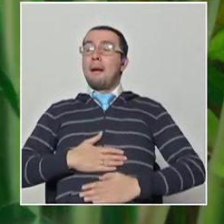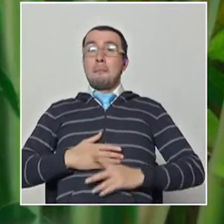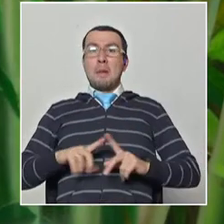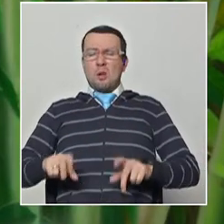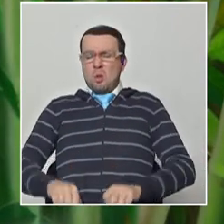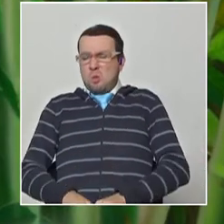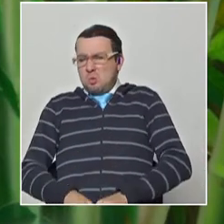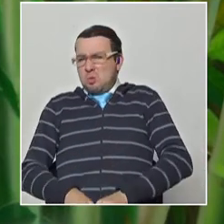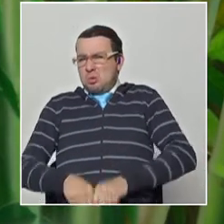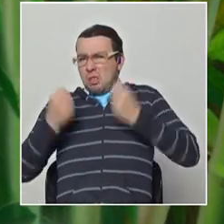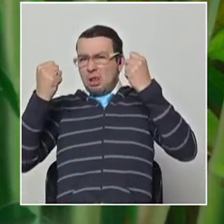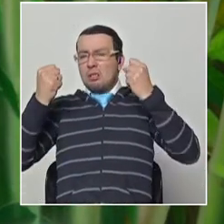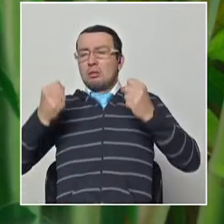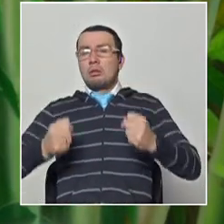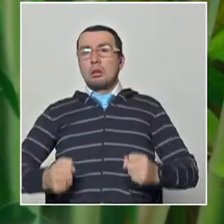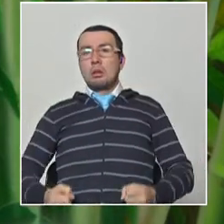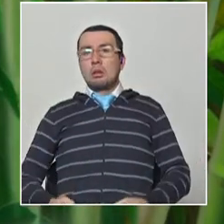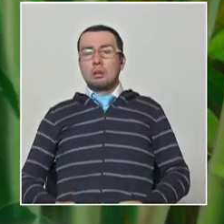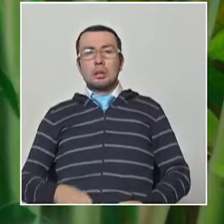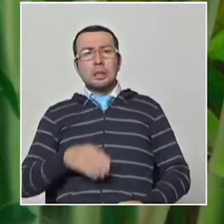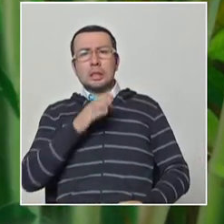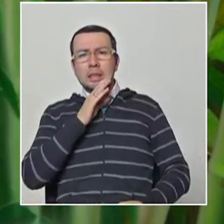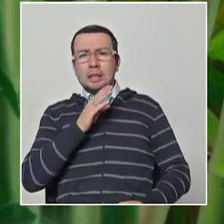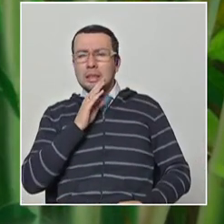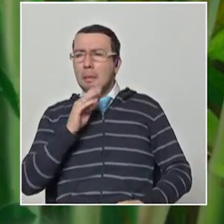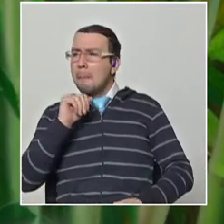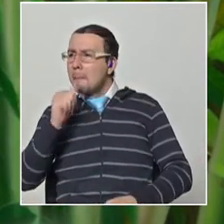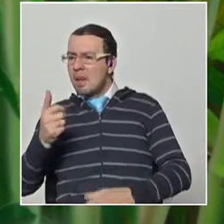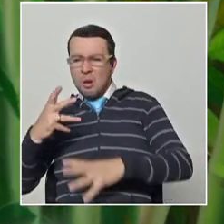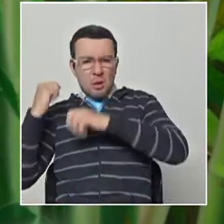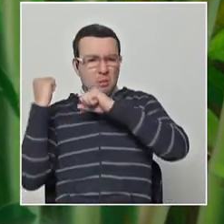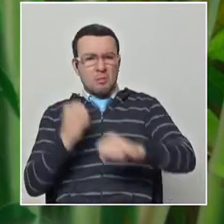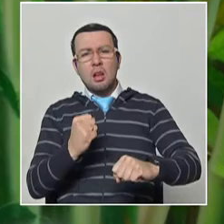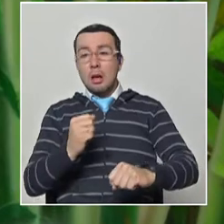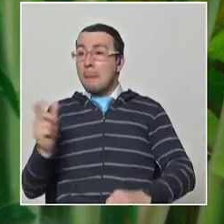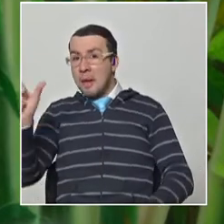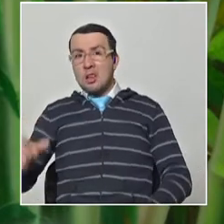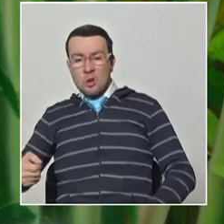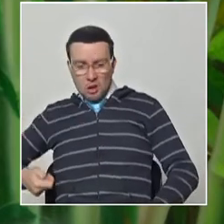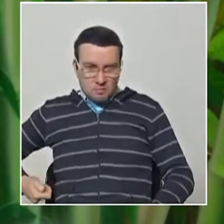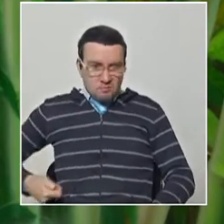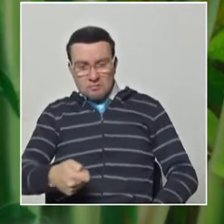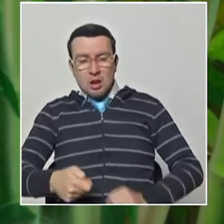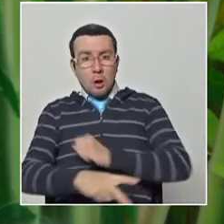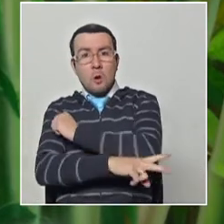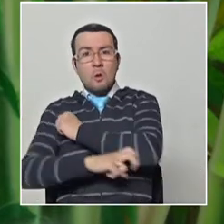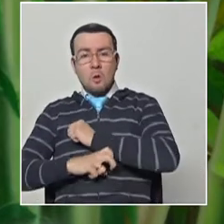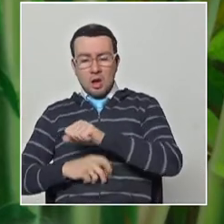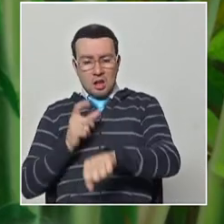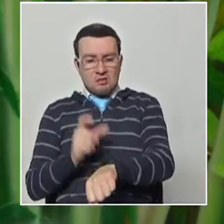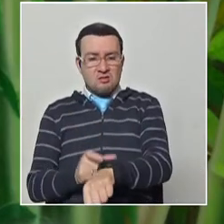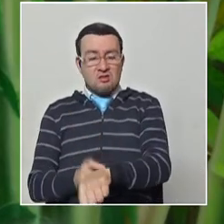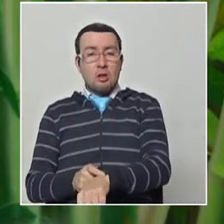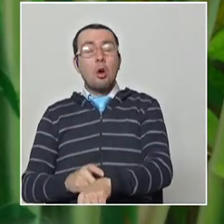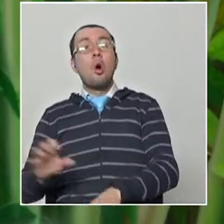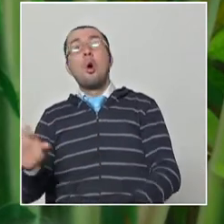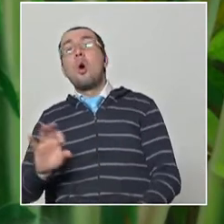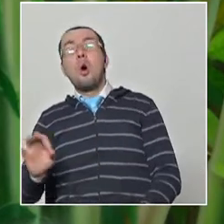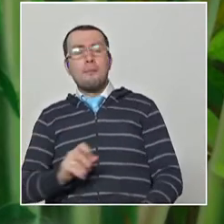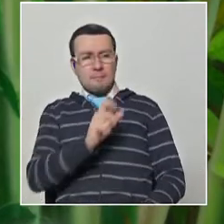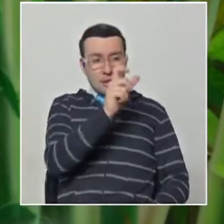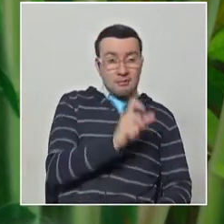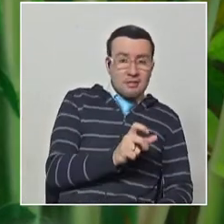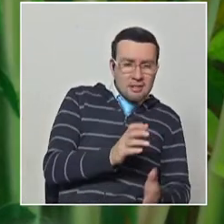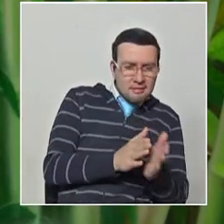y ahí es donde uno dice y quienes más sicario el que leal apuñala al otro para robarle el reloj o el que es capaz de hacer los dos